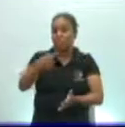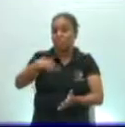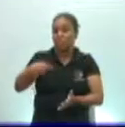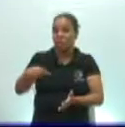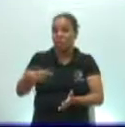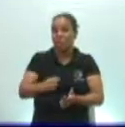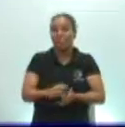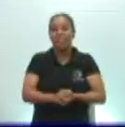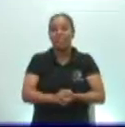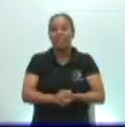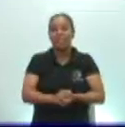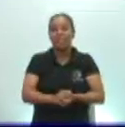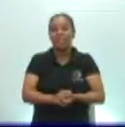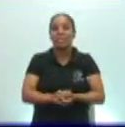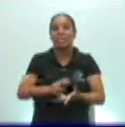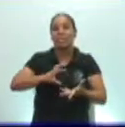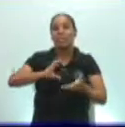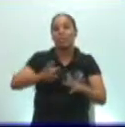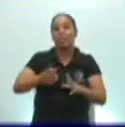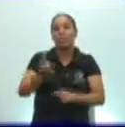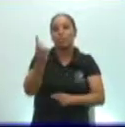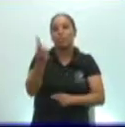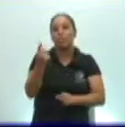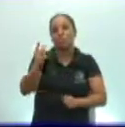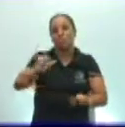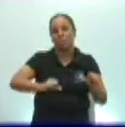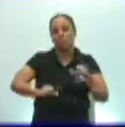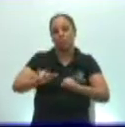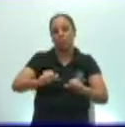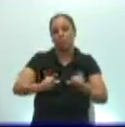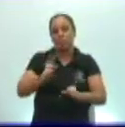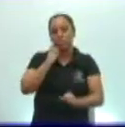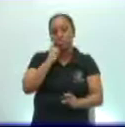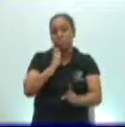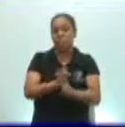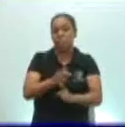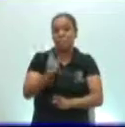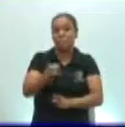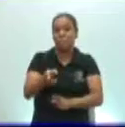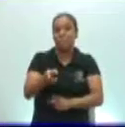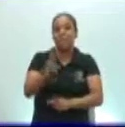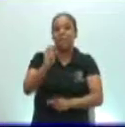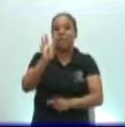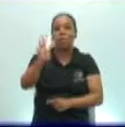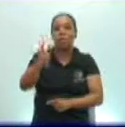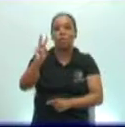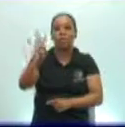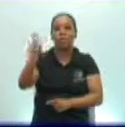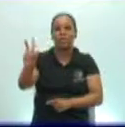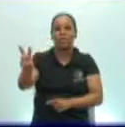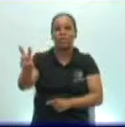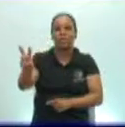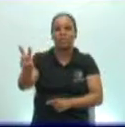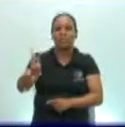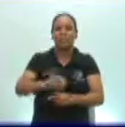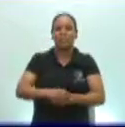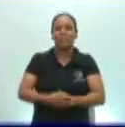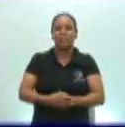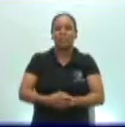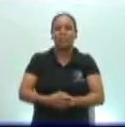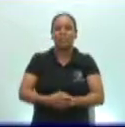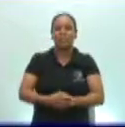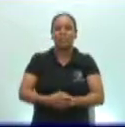convencional de la composición de una sustancia. Esto aparece en su libro de texto en la página 43.